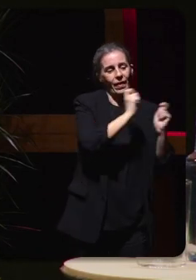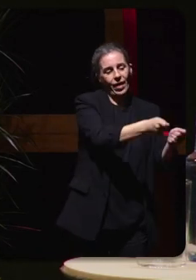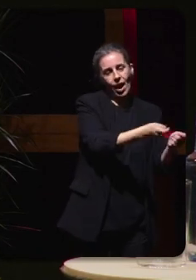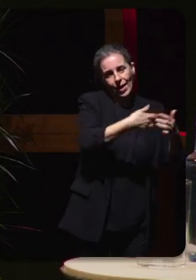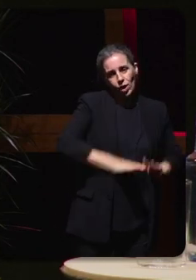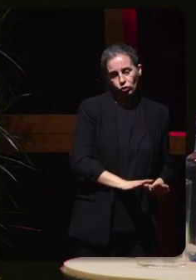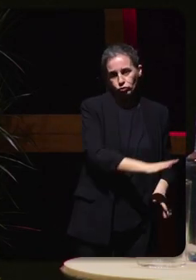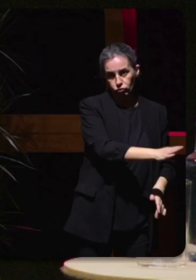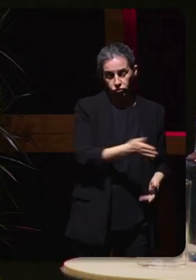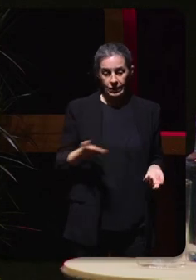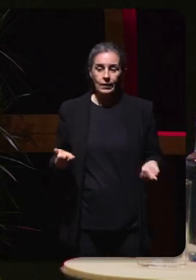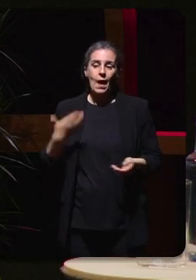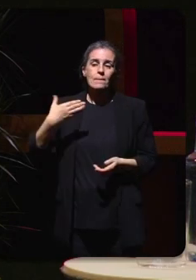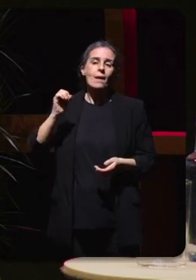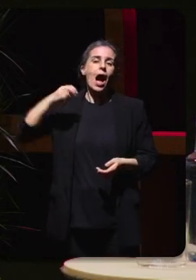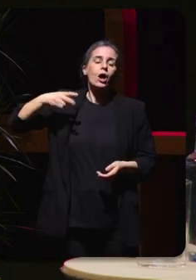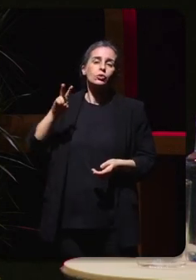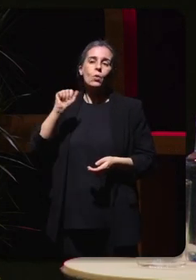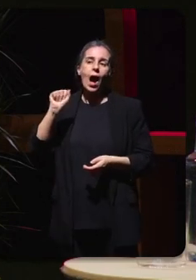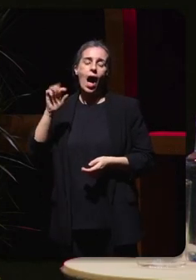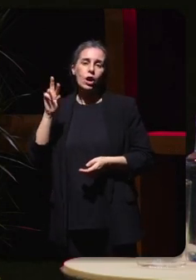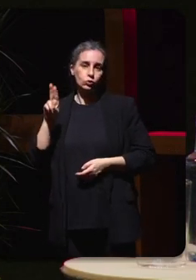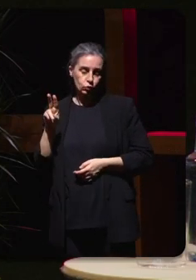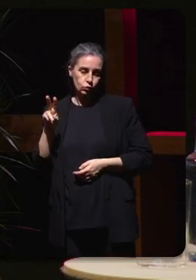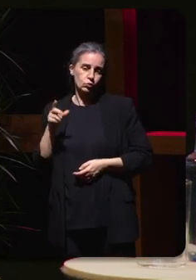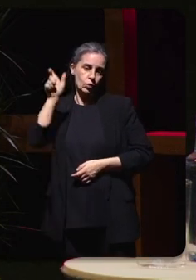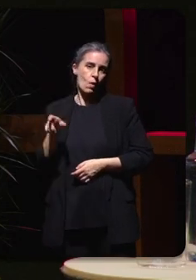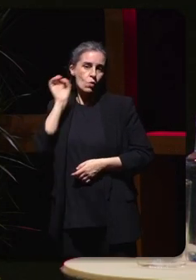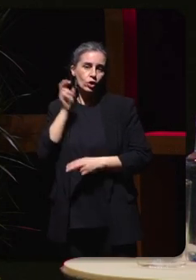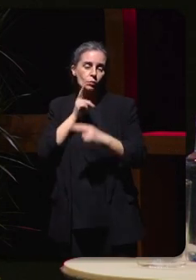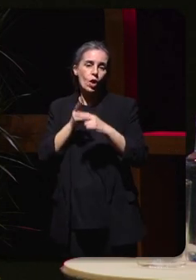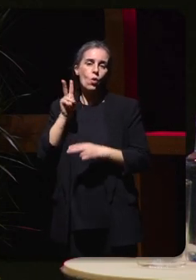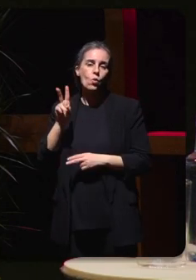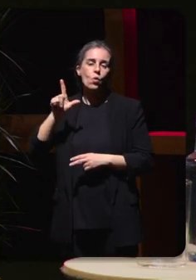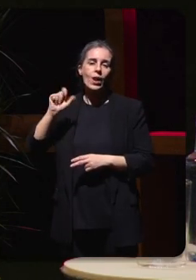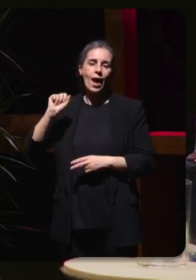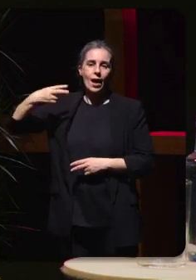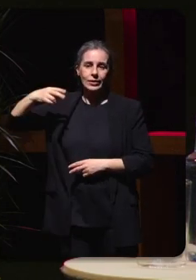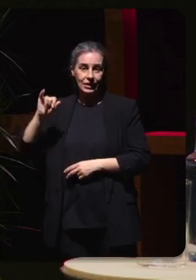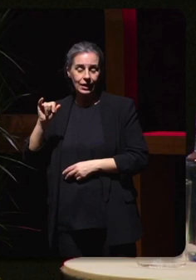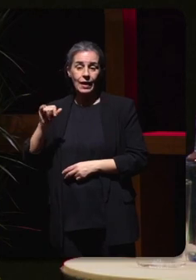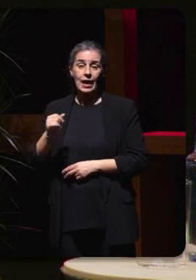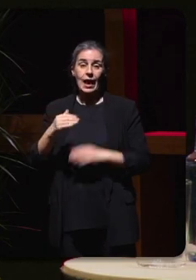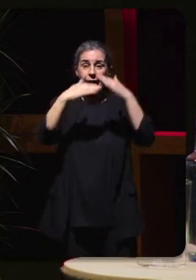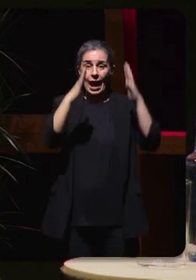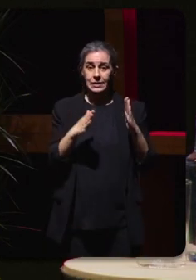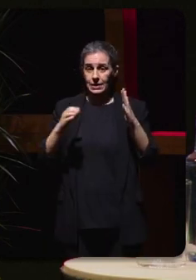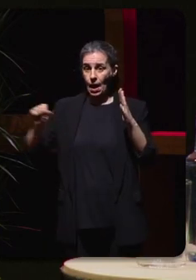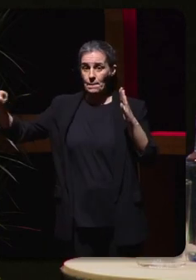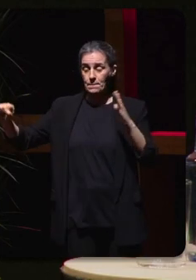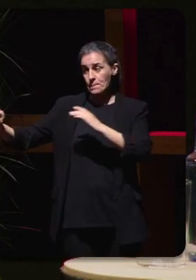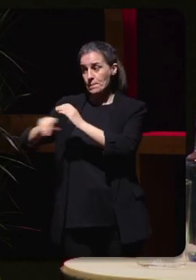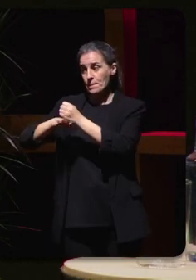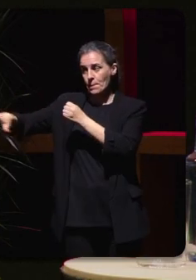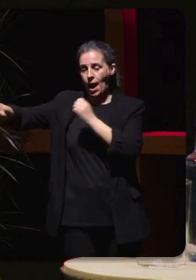En Vanuatu, por ejemplo, pues Ulani, una mujer cuya casa se tragó el mar, ¿no?, que había con las crecidas